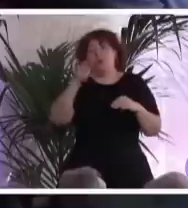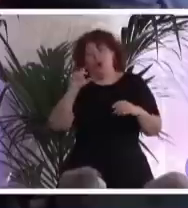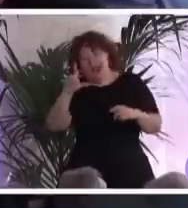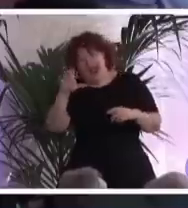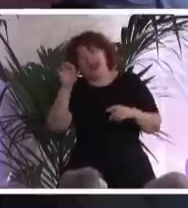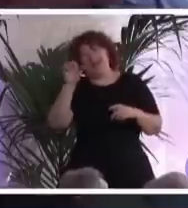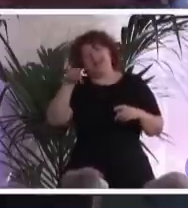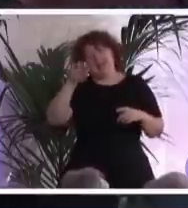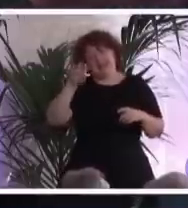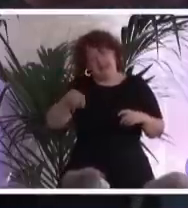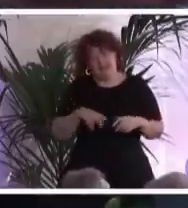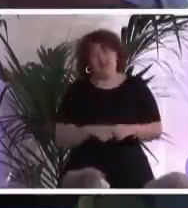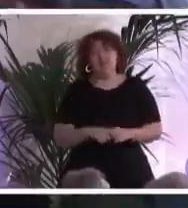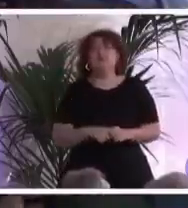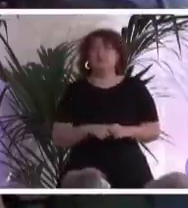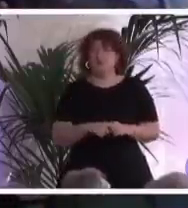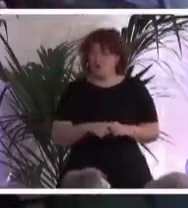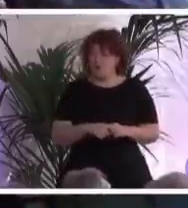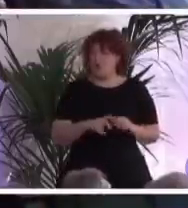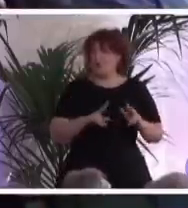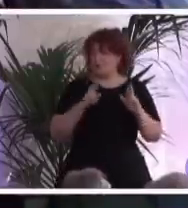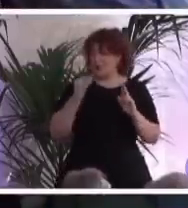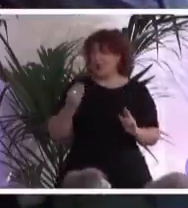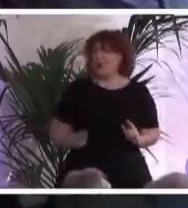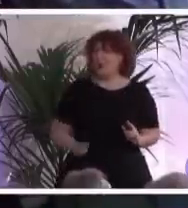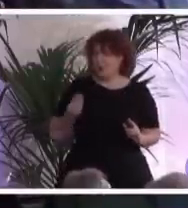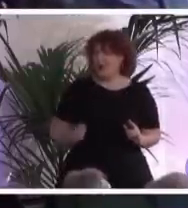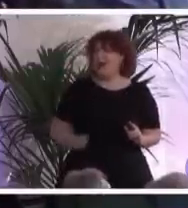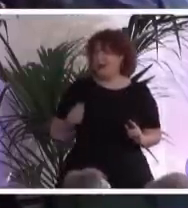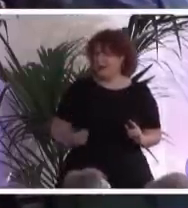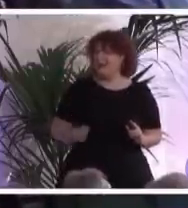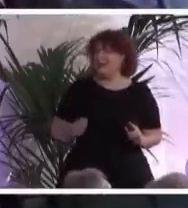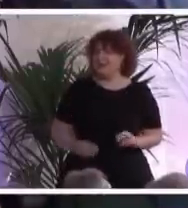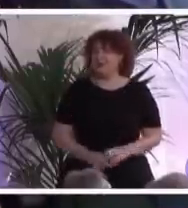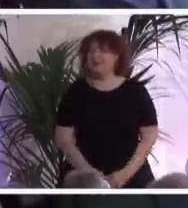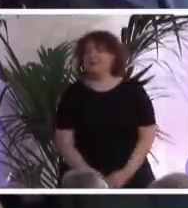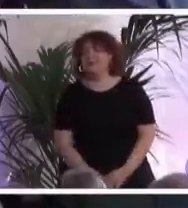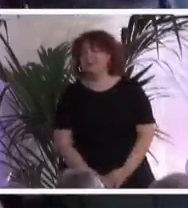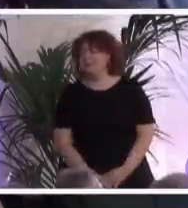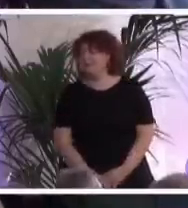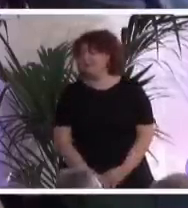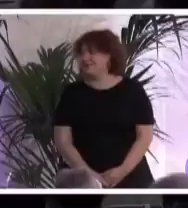que fue el que le llamó para contarle esta qué pedazo de serie tenemos de David